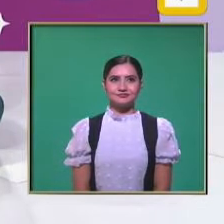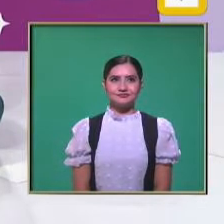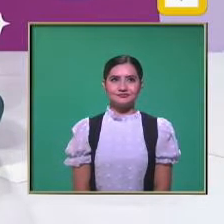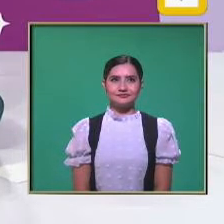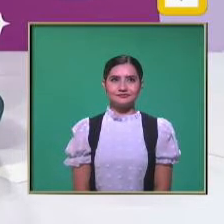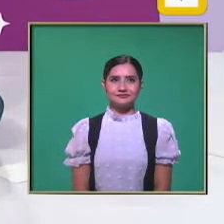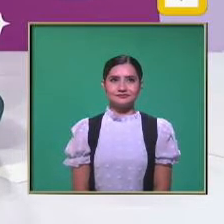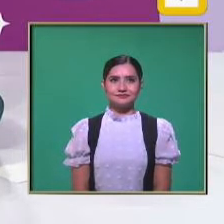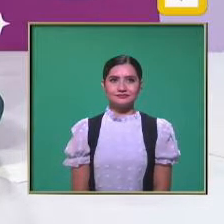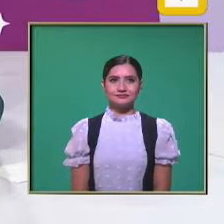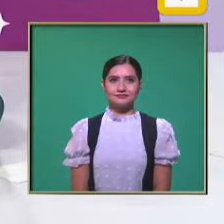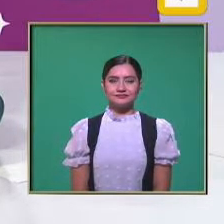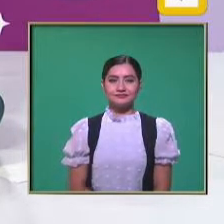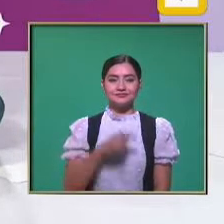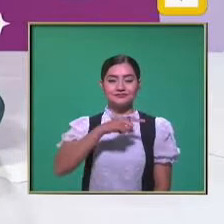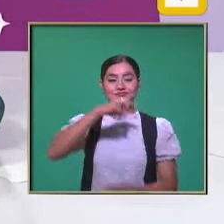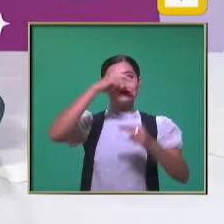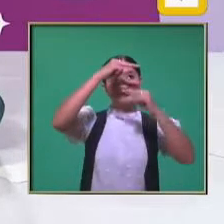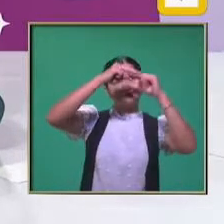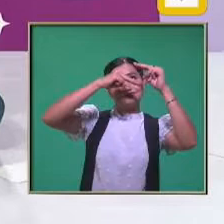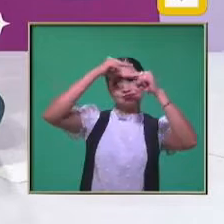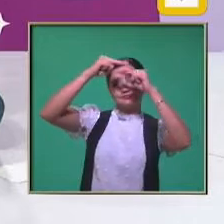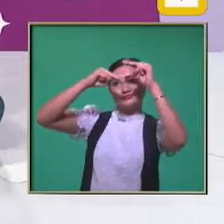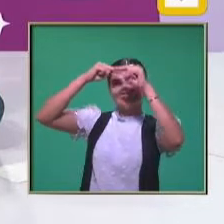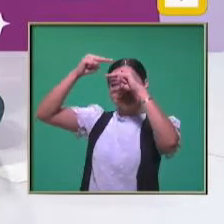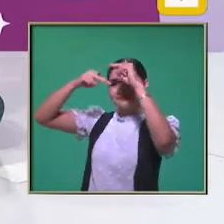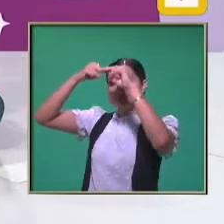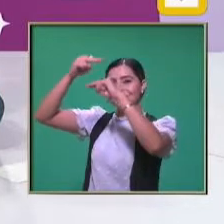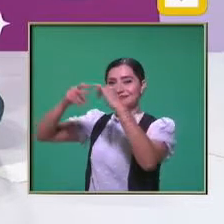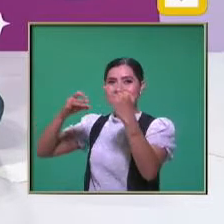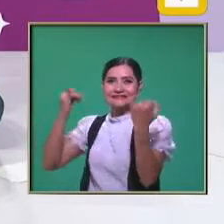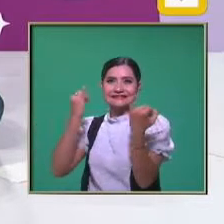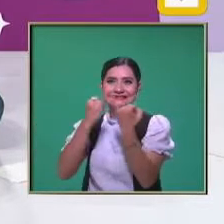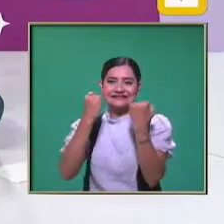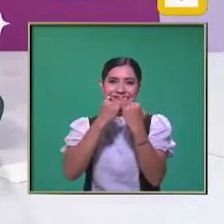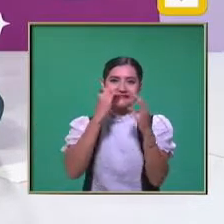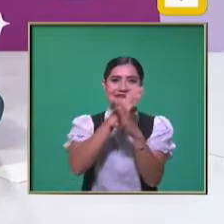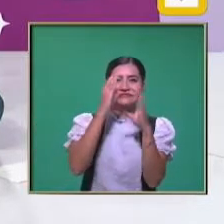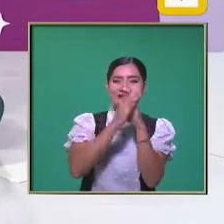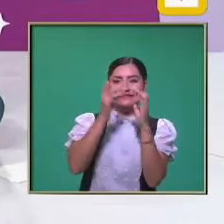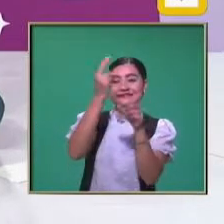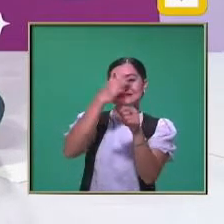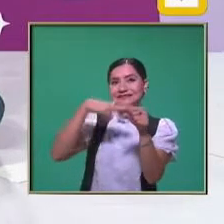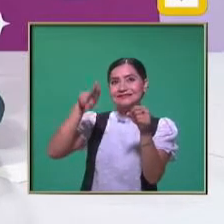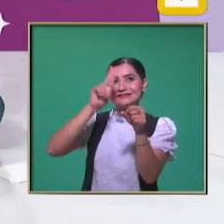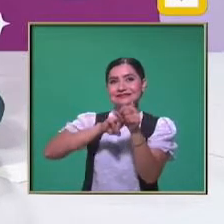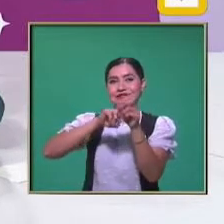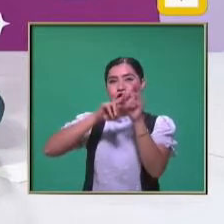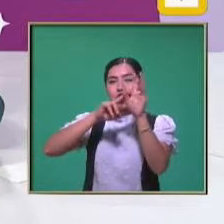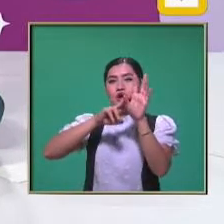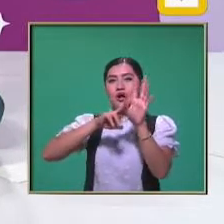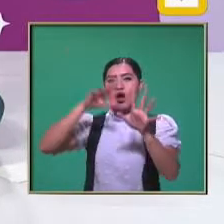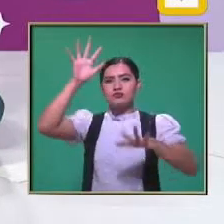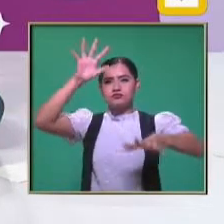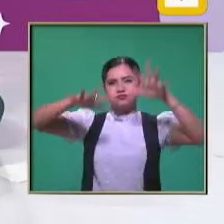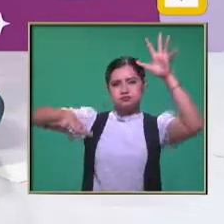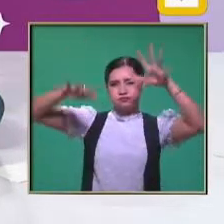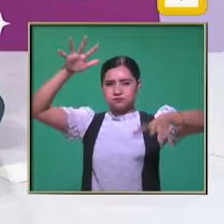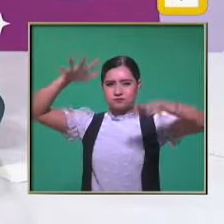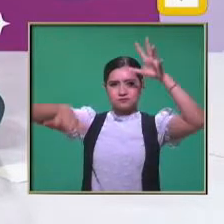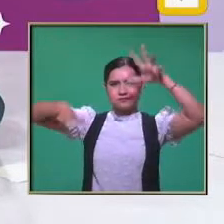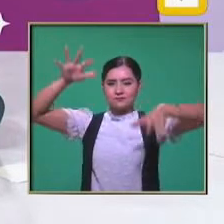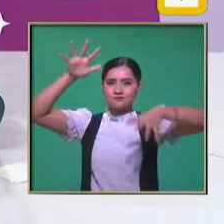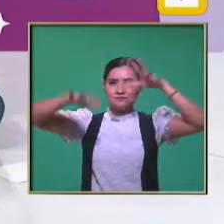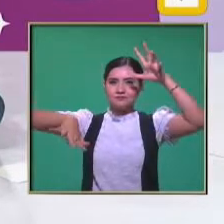una nube. Y también, como estamos hablando de elementos naturales, mucha lluvia. Y cuando hay